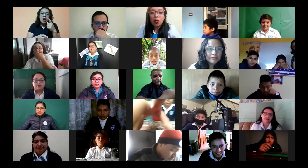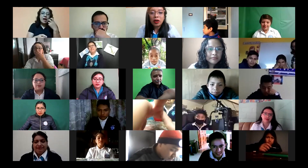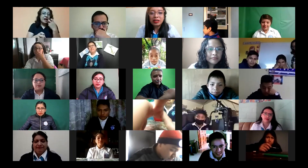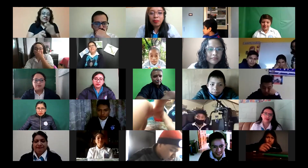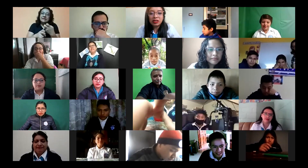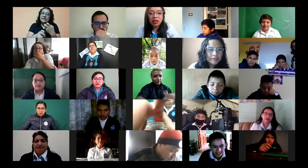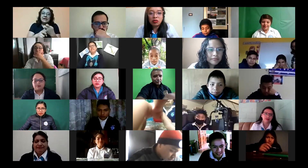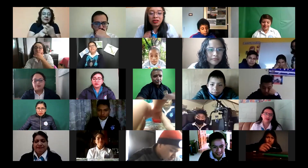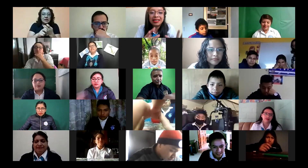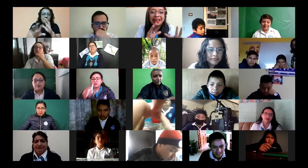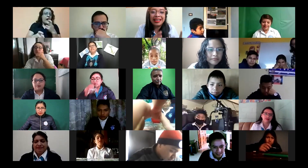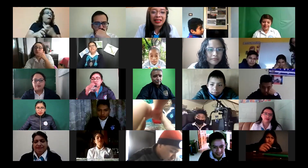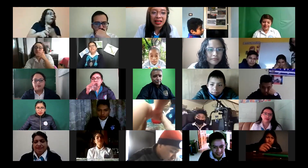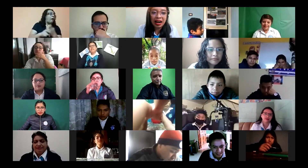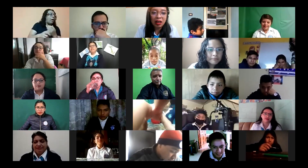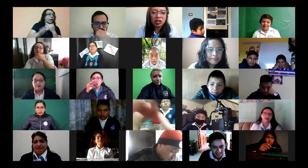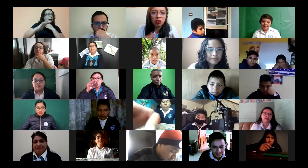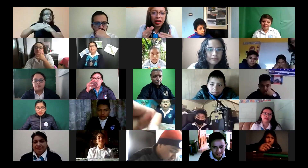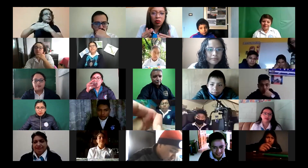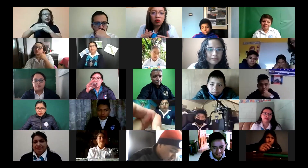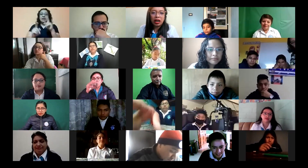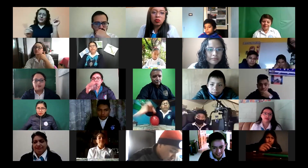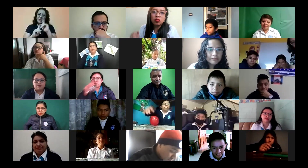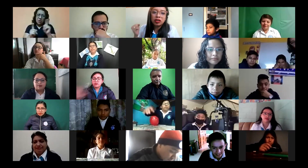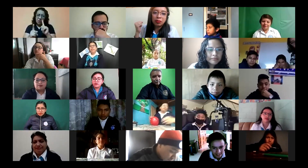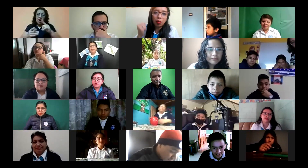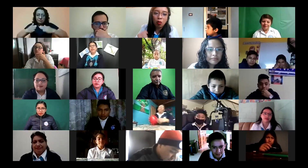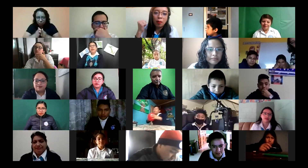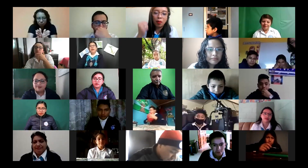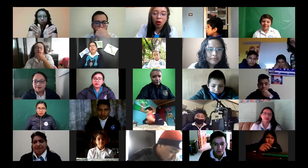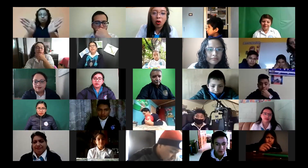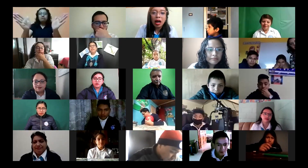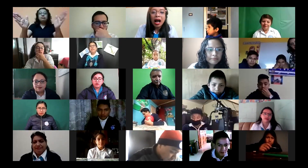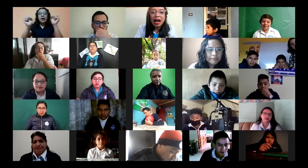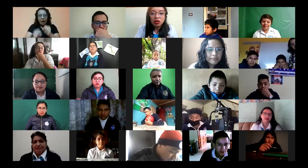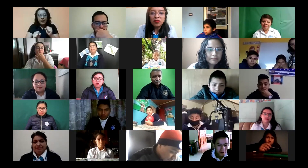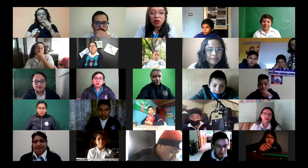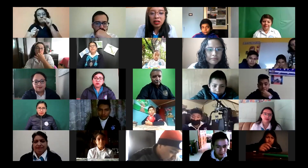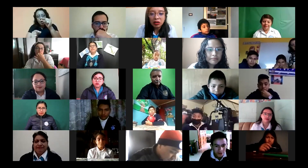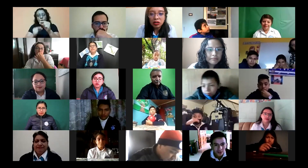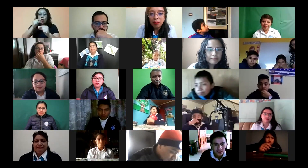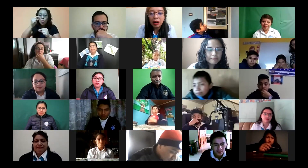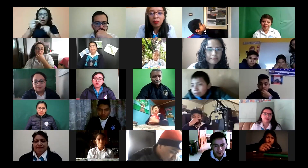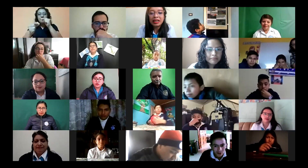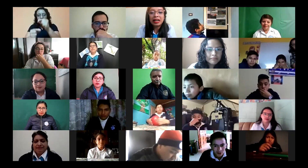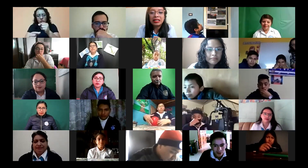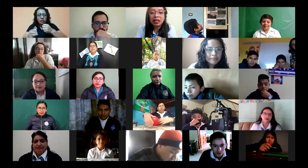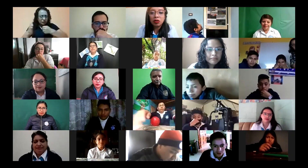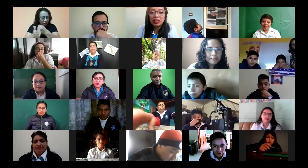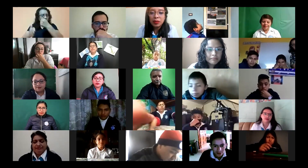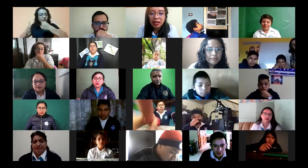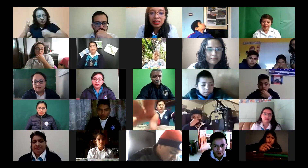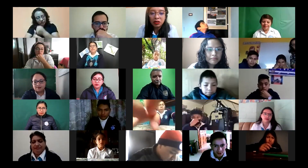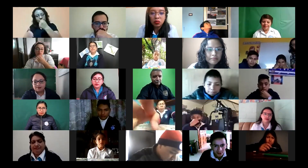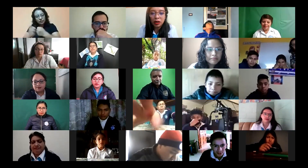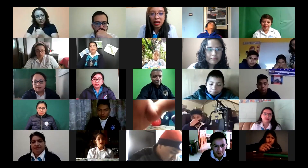dificultad un espacio de que usted se quede rezagado, sino que al contrario, usted poco a poco ha ido esforzándose para poder ir